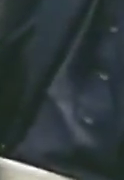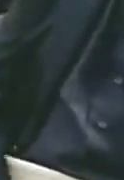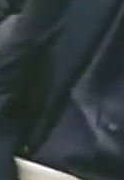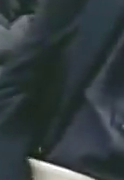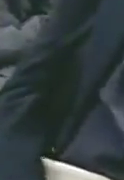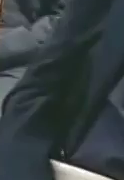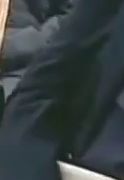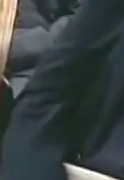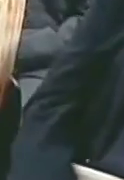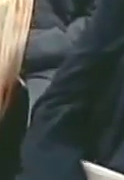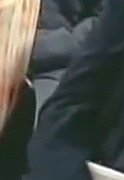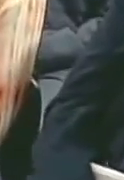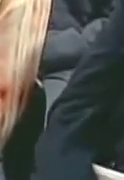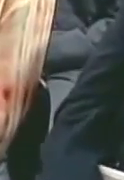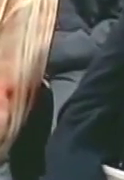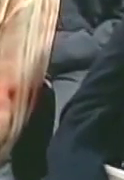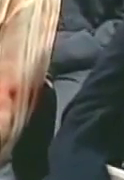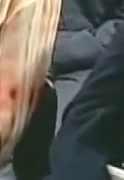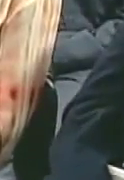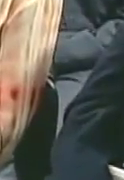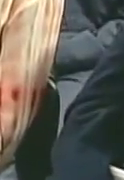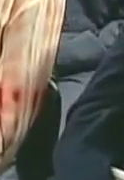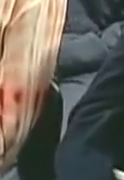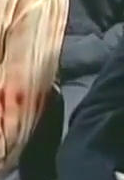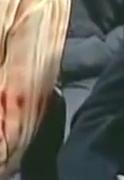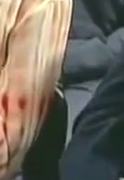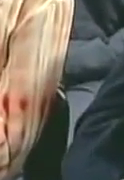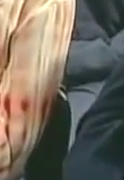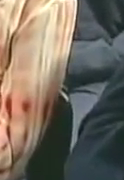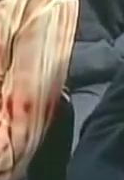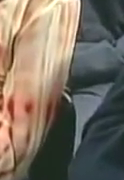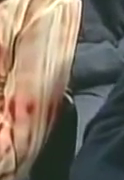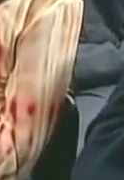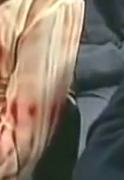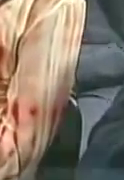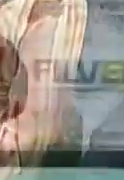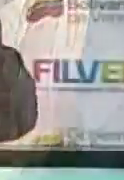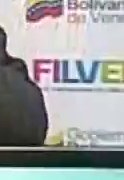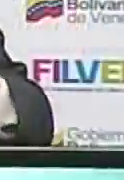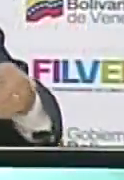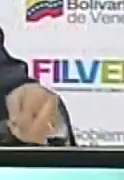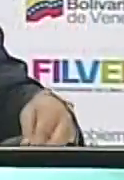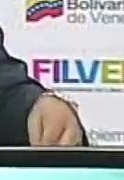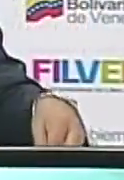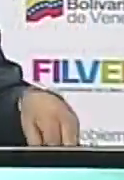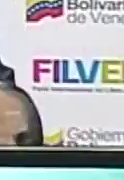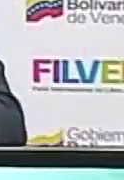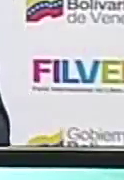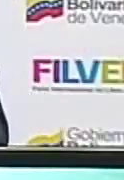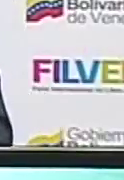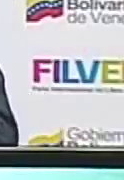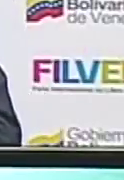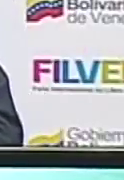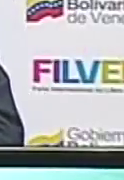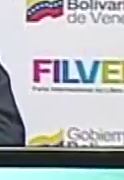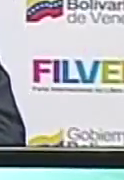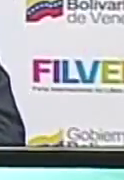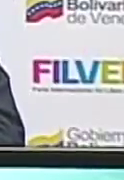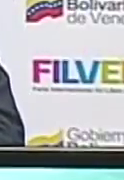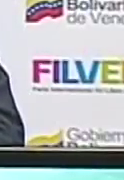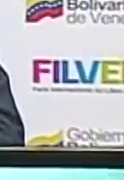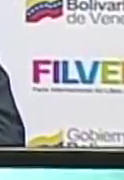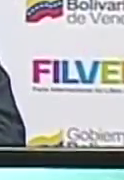Excelente, fíjense. Todo lo que engloba, ¿no?, el encuentro con intelectuales, pensadores,